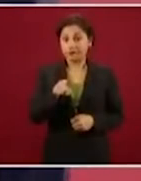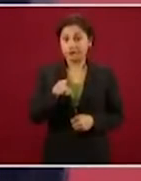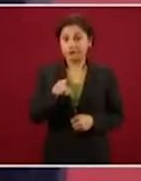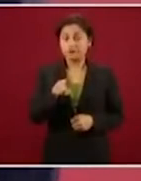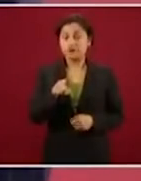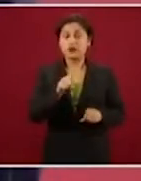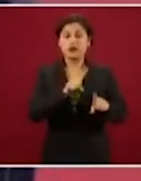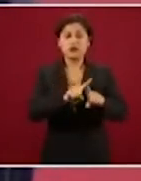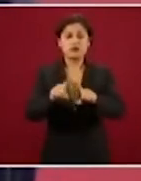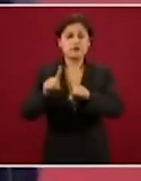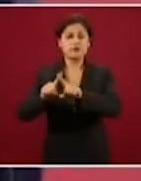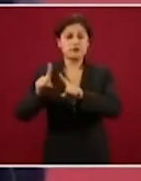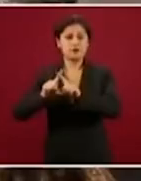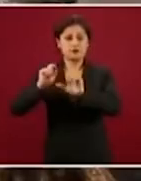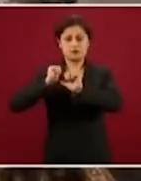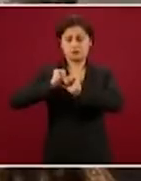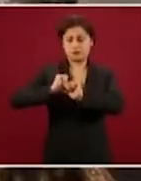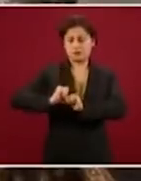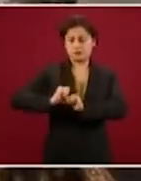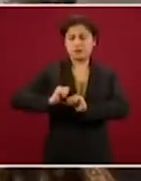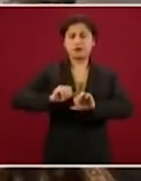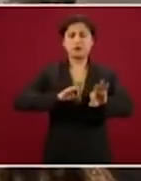delegados, cualquier funcionario.